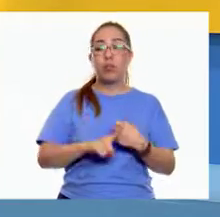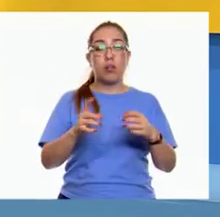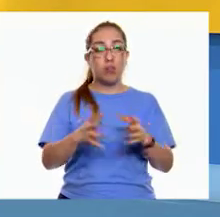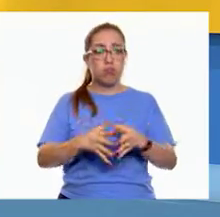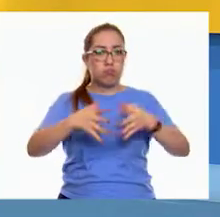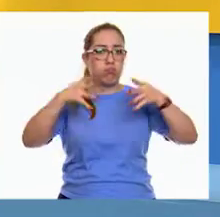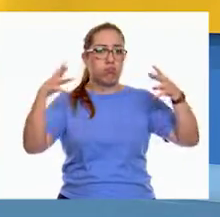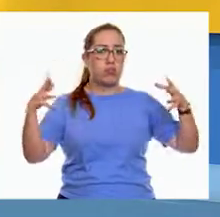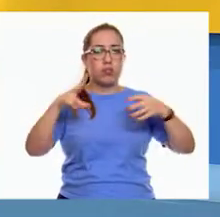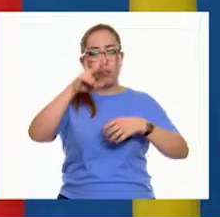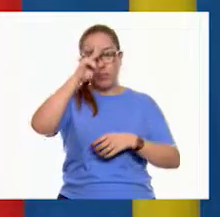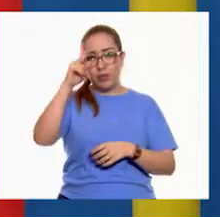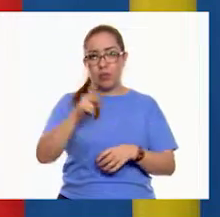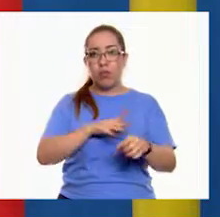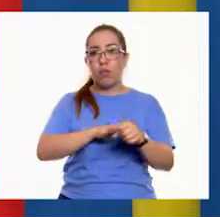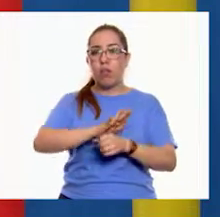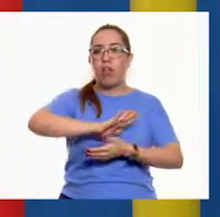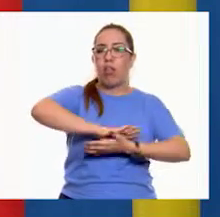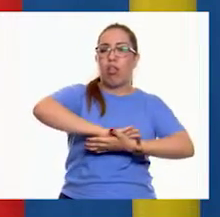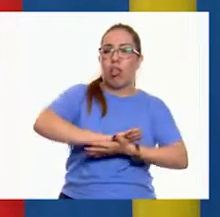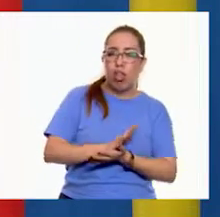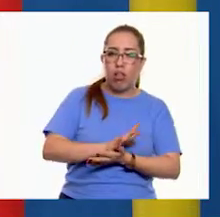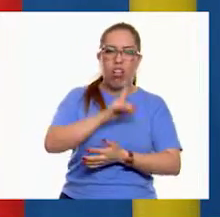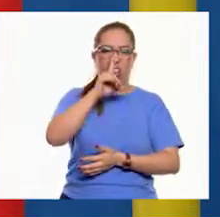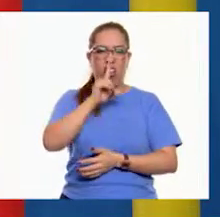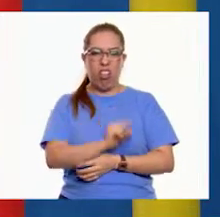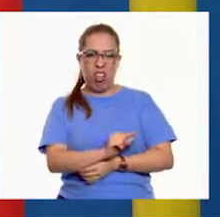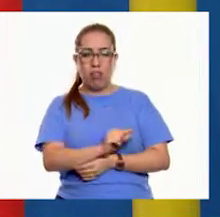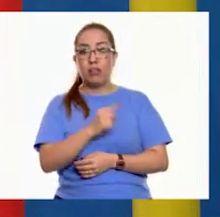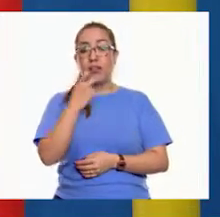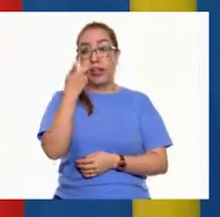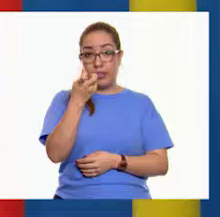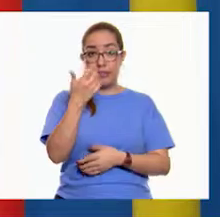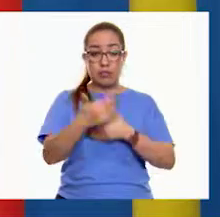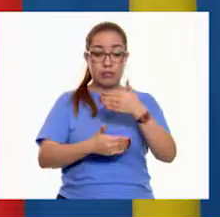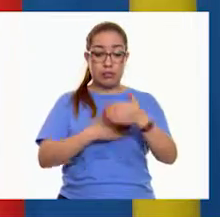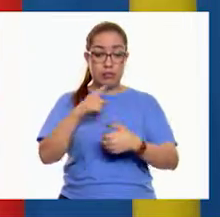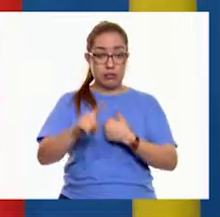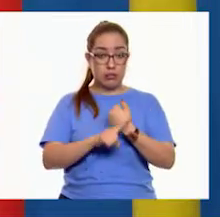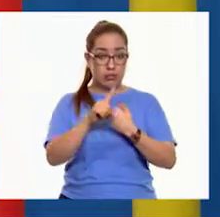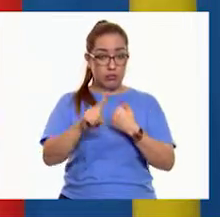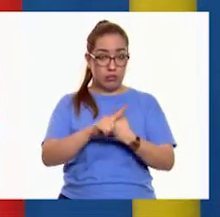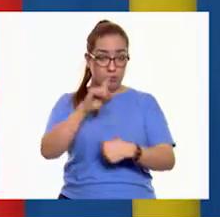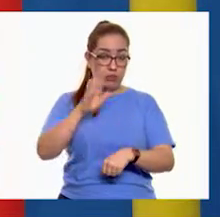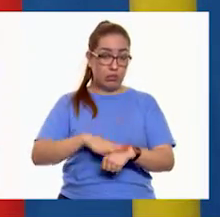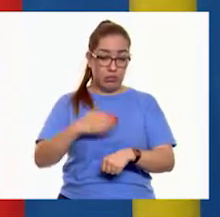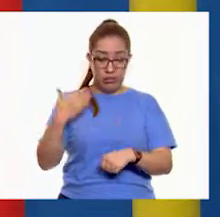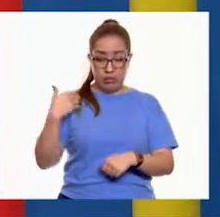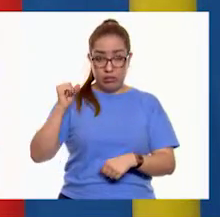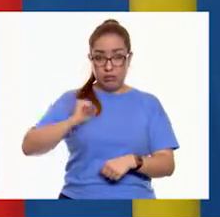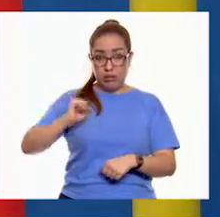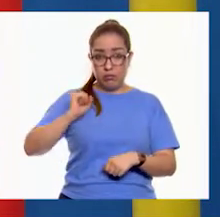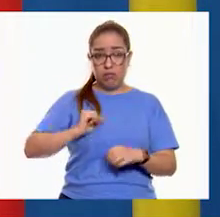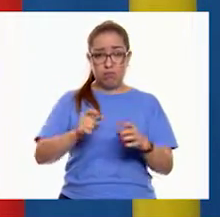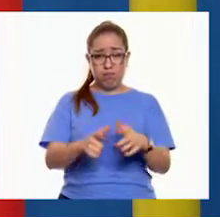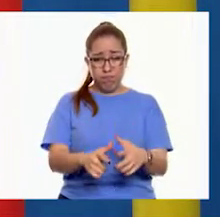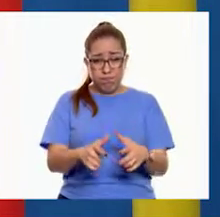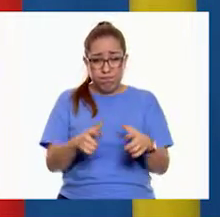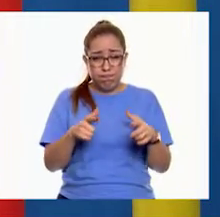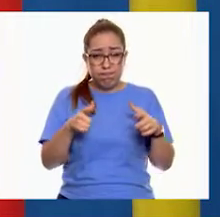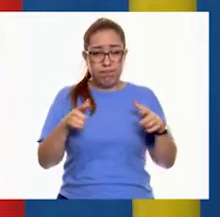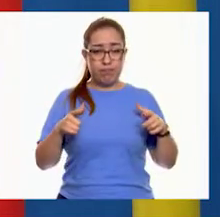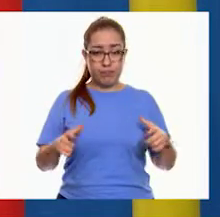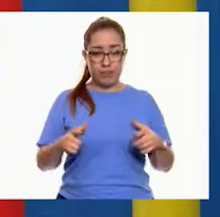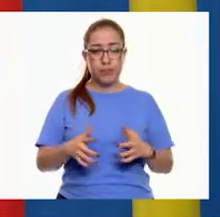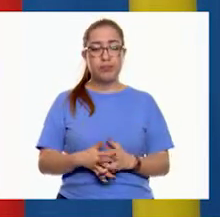la discriminación. Estas problemáticas también han marcado el desarrollo de nuestro país a lo largo del último siglo, y aunque poco a poco las